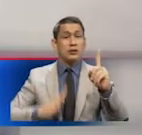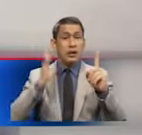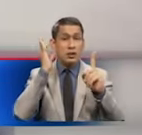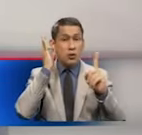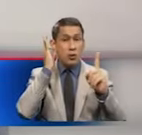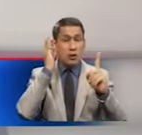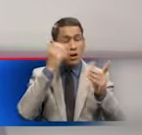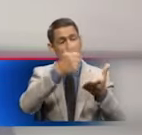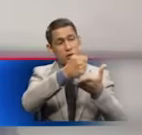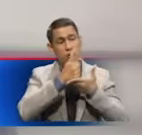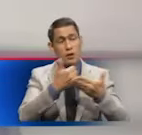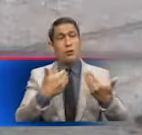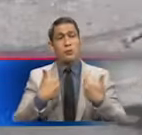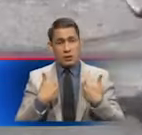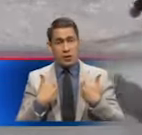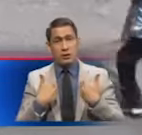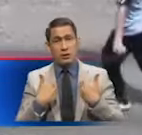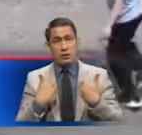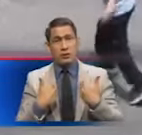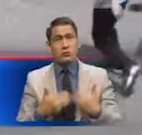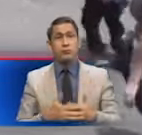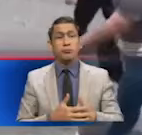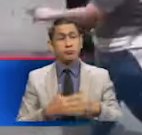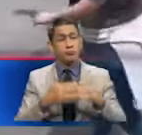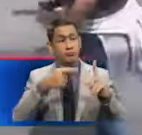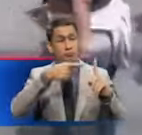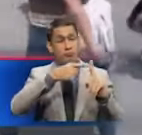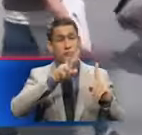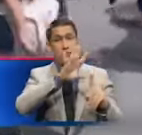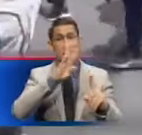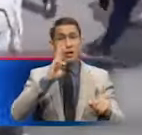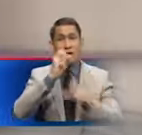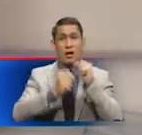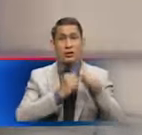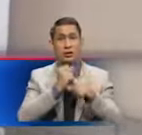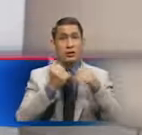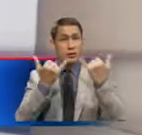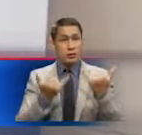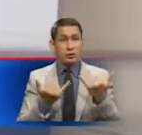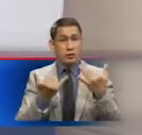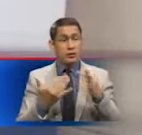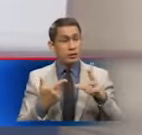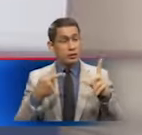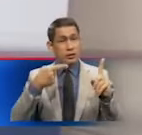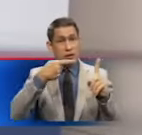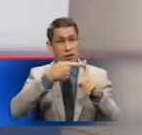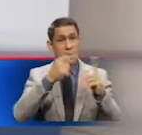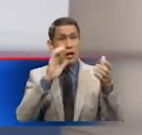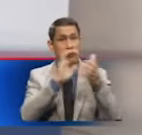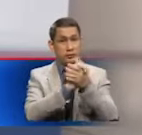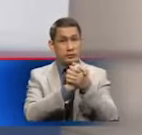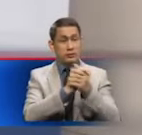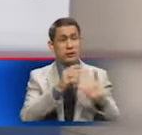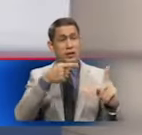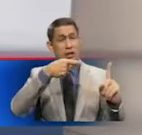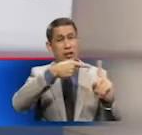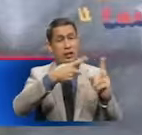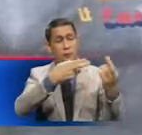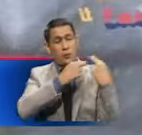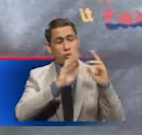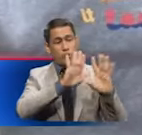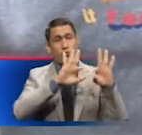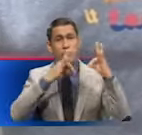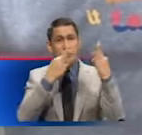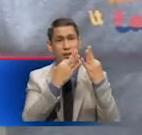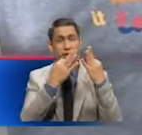pasaba y me fue que me enseñó a criar. Cristian tiene 26 años de edad actualmente y ya se encuentra casado y es jefe de hogar. Él agradeció